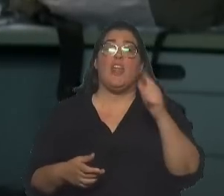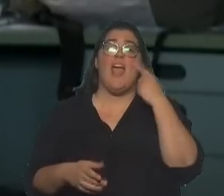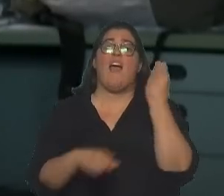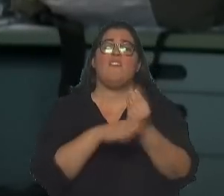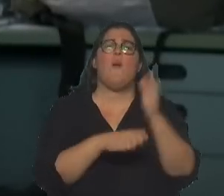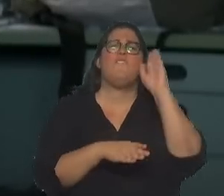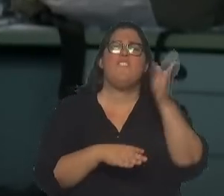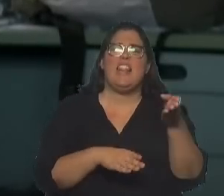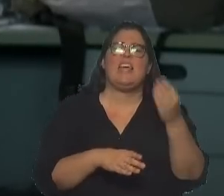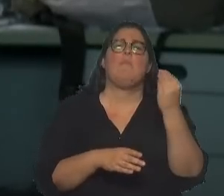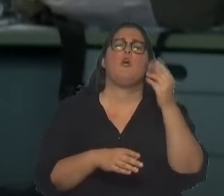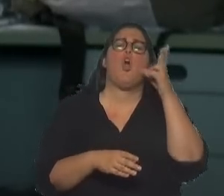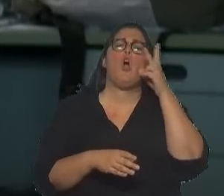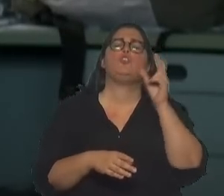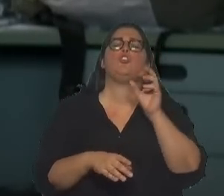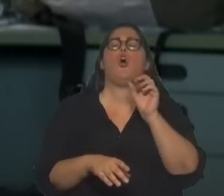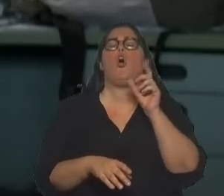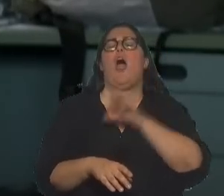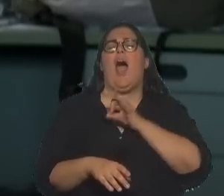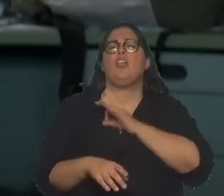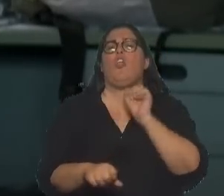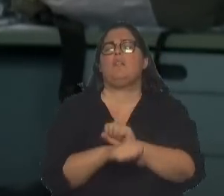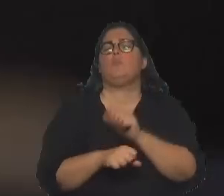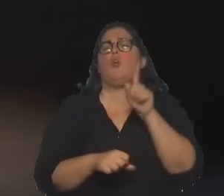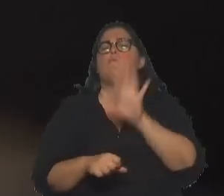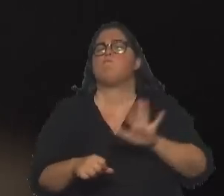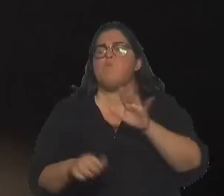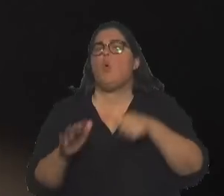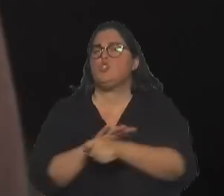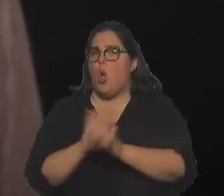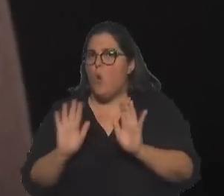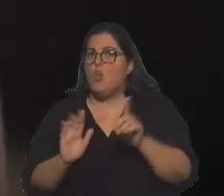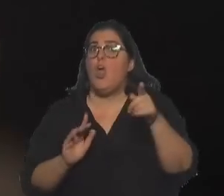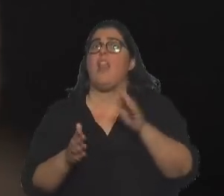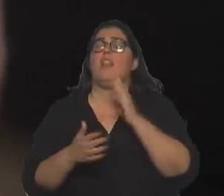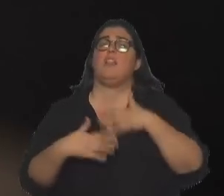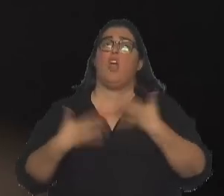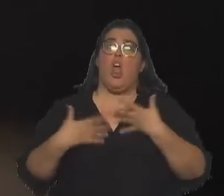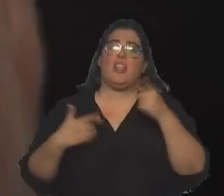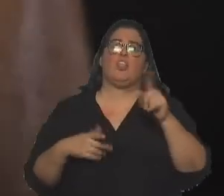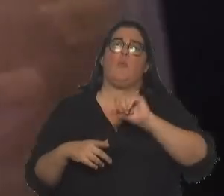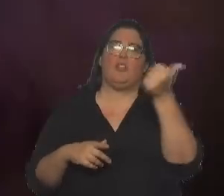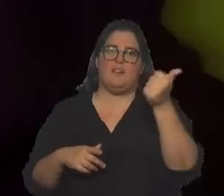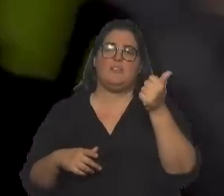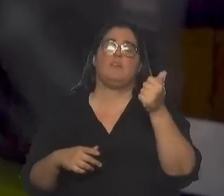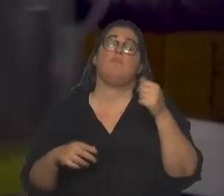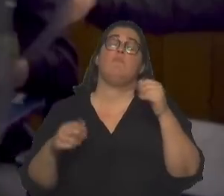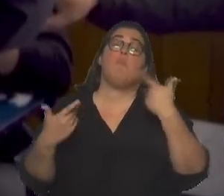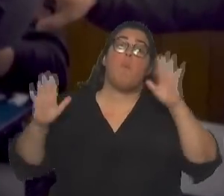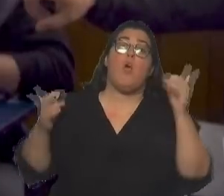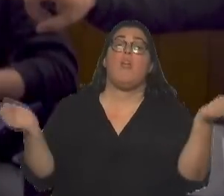una condena a 8 años de cárcel en un caso por presuntos sobornos, celebró la victoria de su fuerza y la posibilidad de retornar al poder